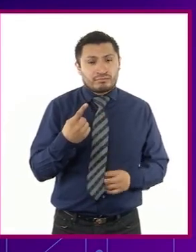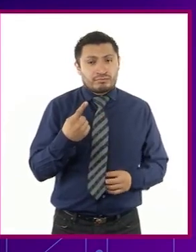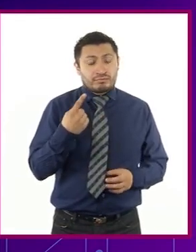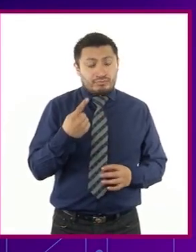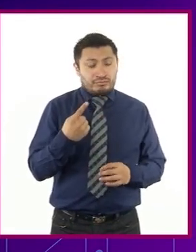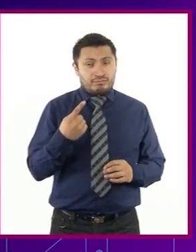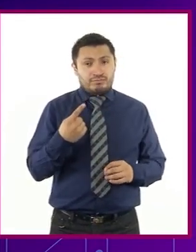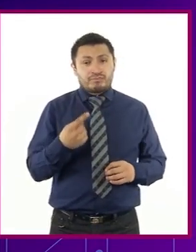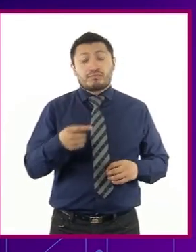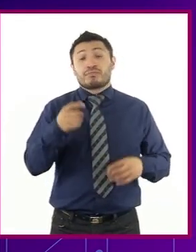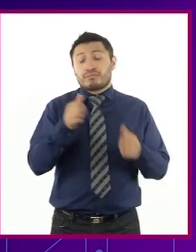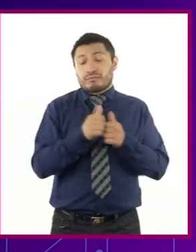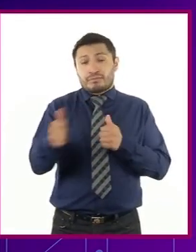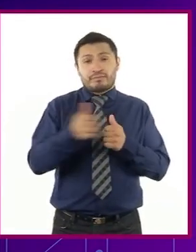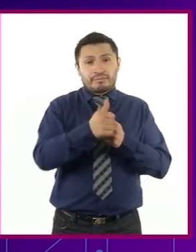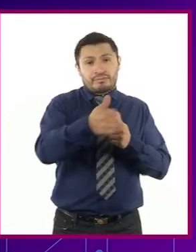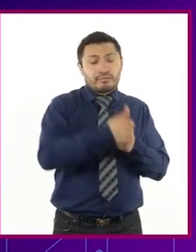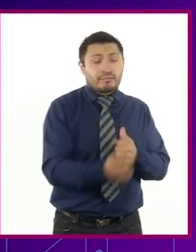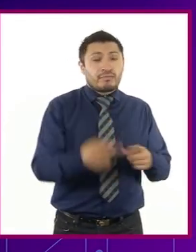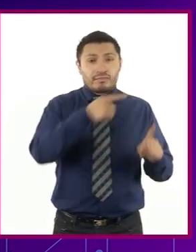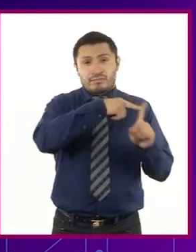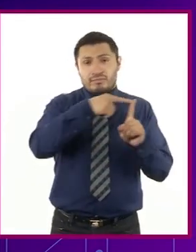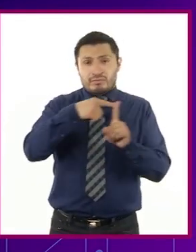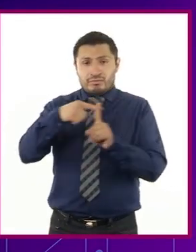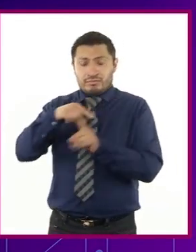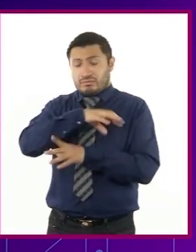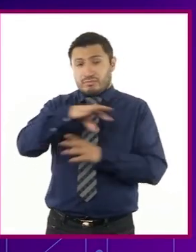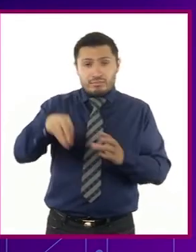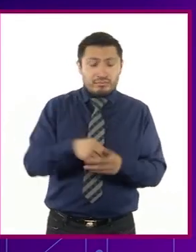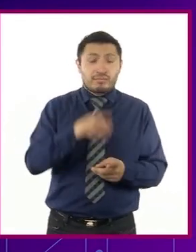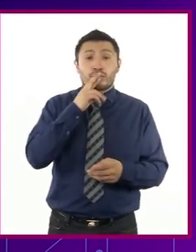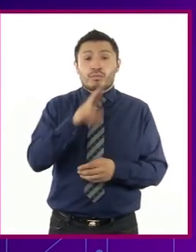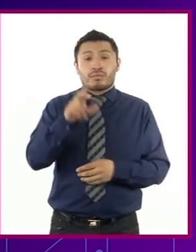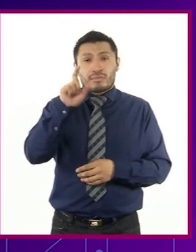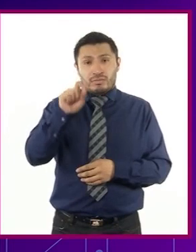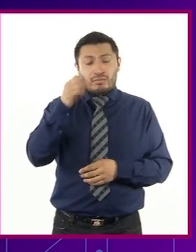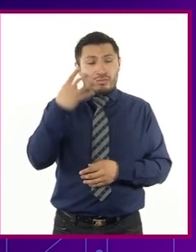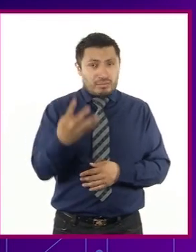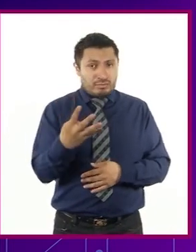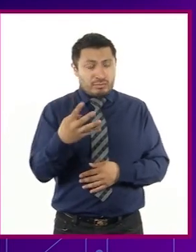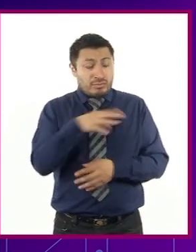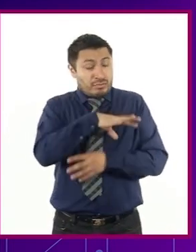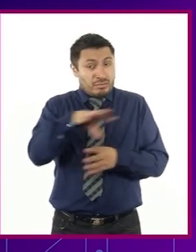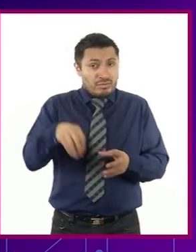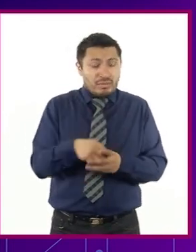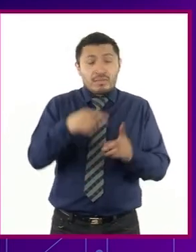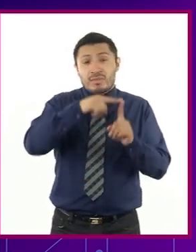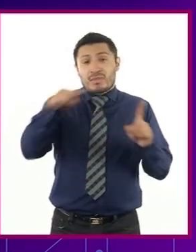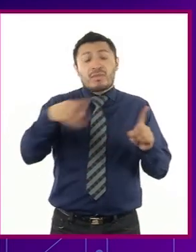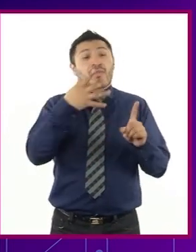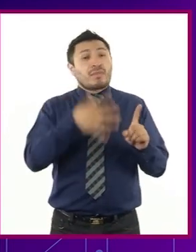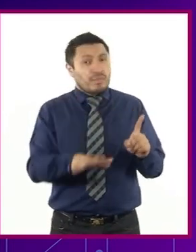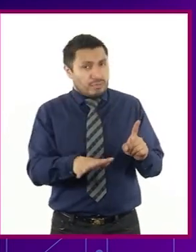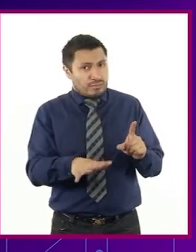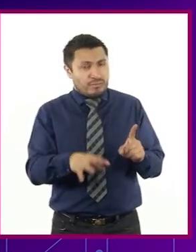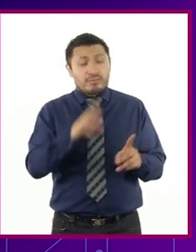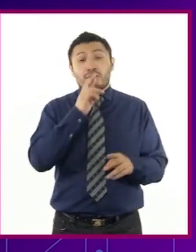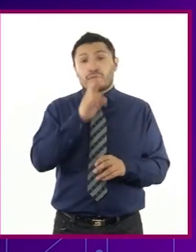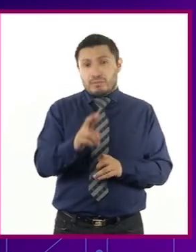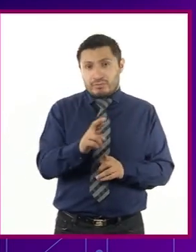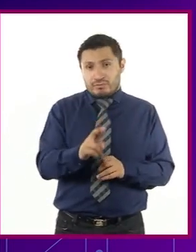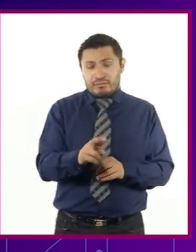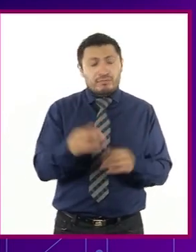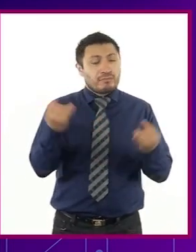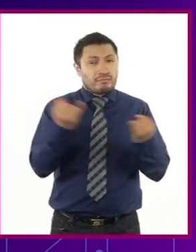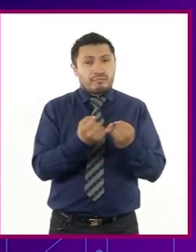1. Estas distancias se suman y dan un total de 24. El total se divide entre 10 y el cociente